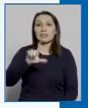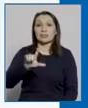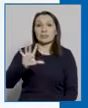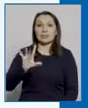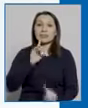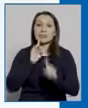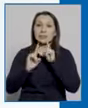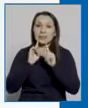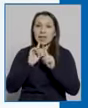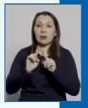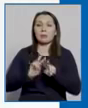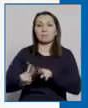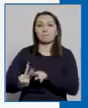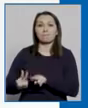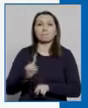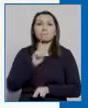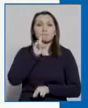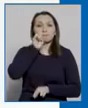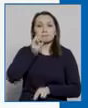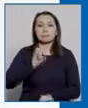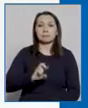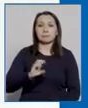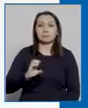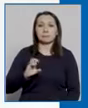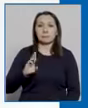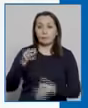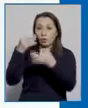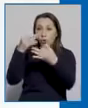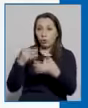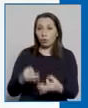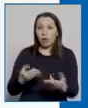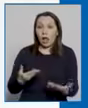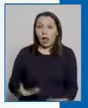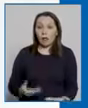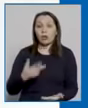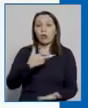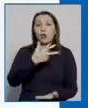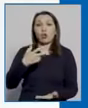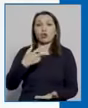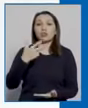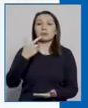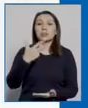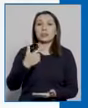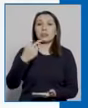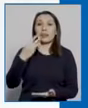14.575 exámenes de PCR, lo que alcanza un total a la fecha de